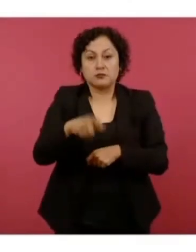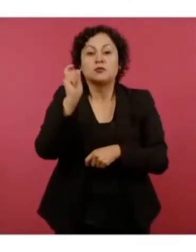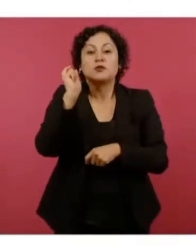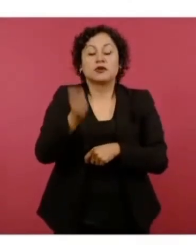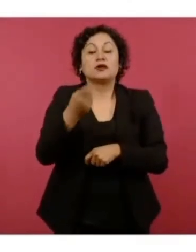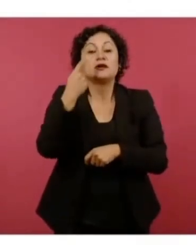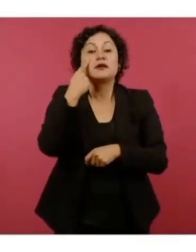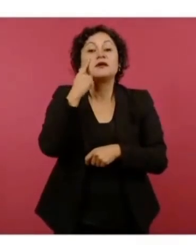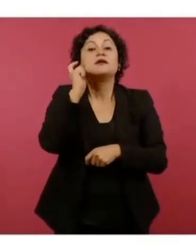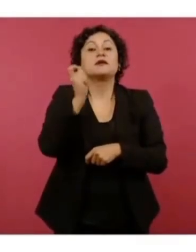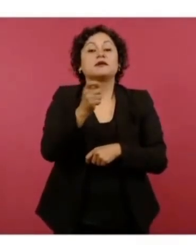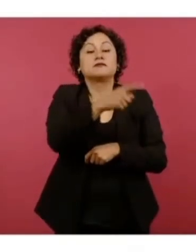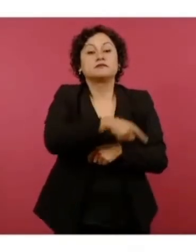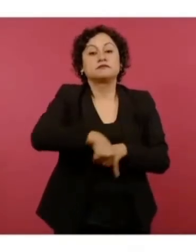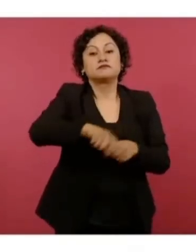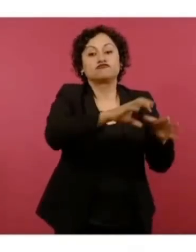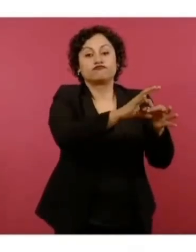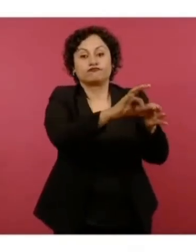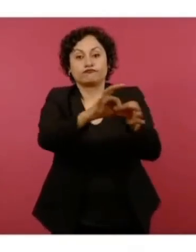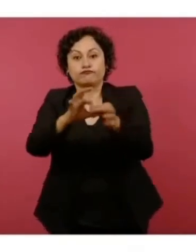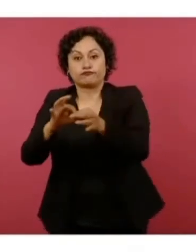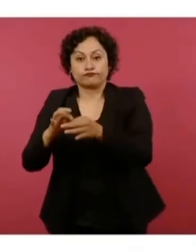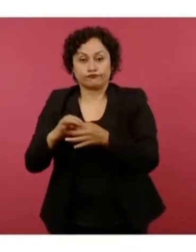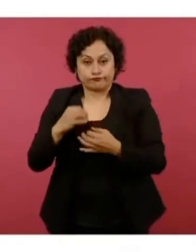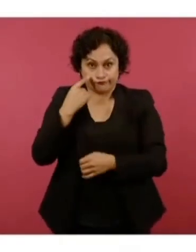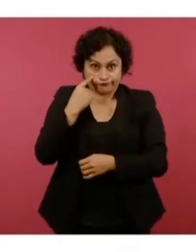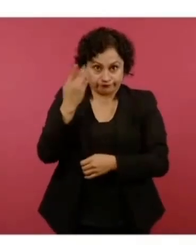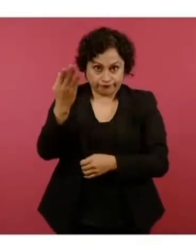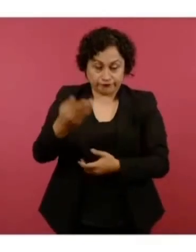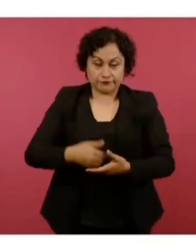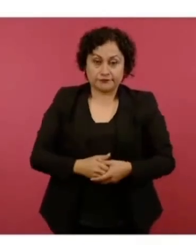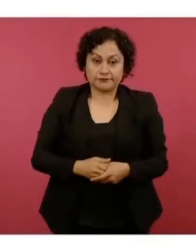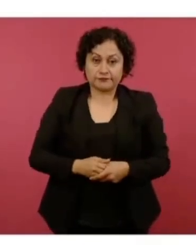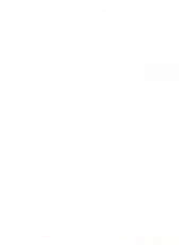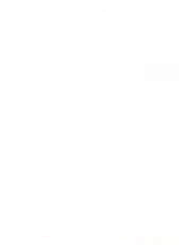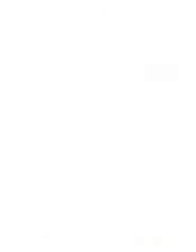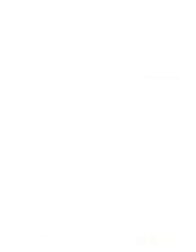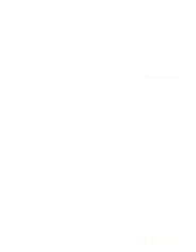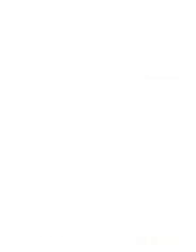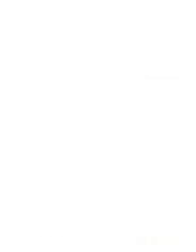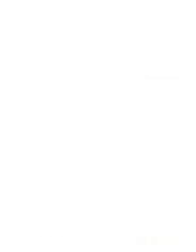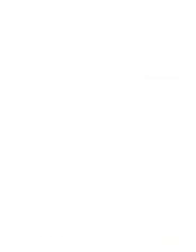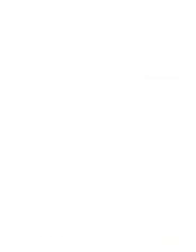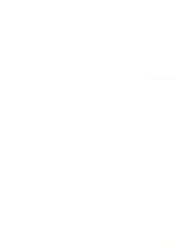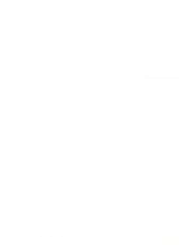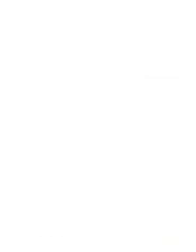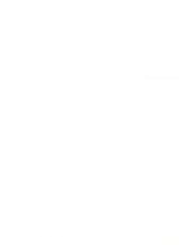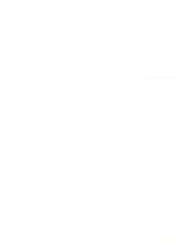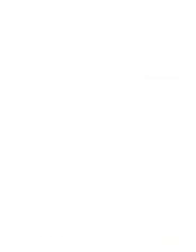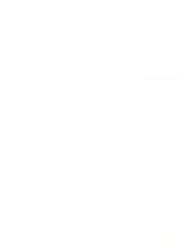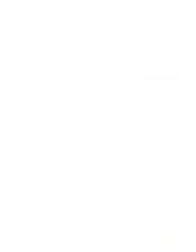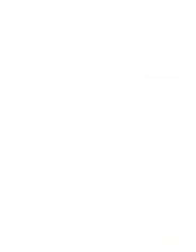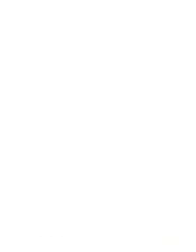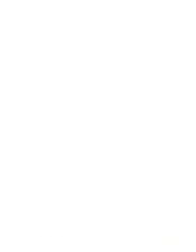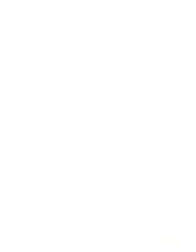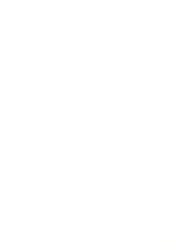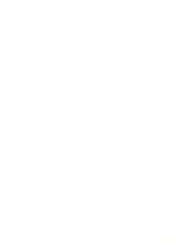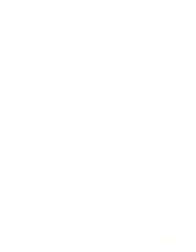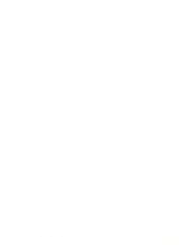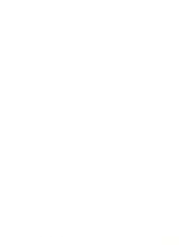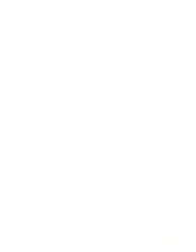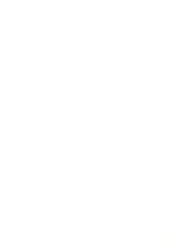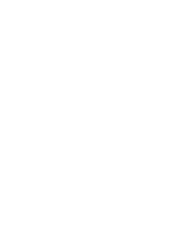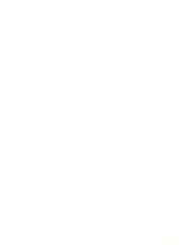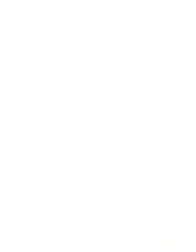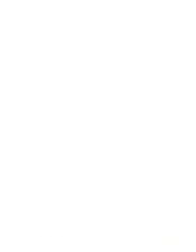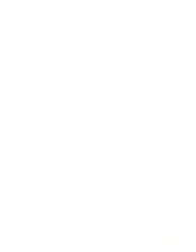seguridad social, en núcleos de población en pobreza extrema, en situación de marginación y sin capacidad de contribución, lo que